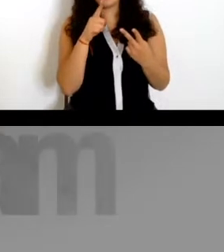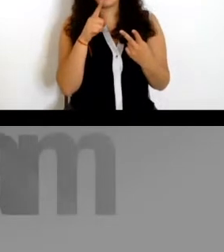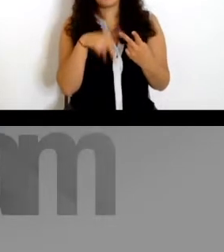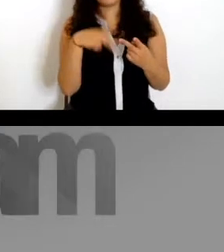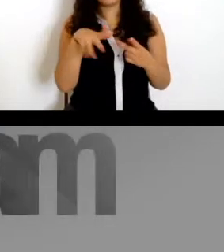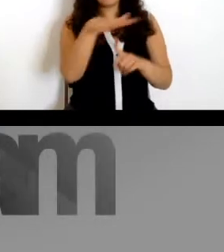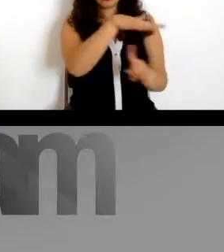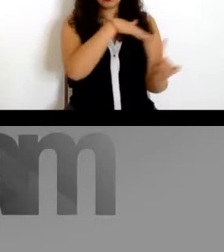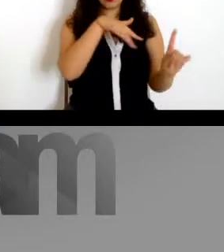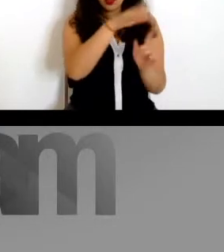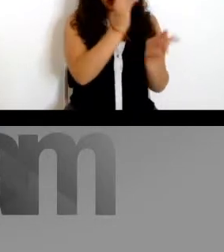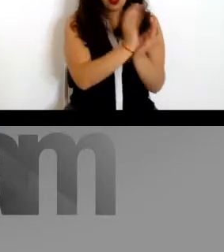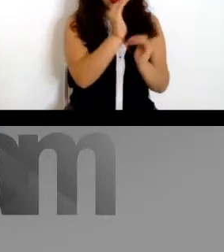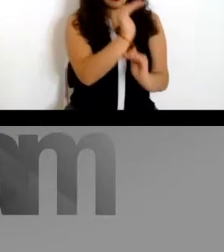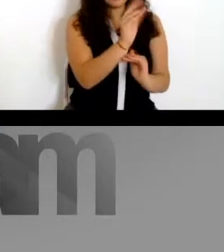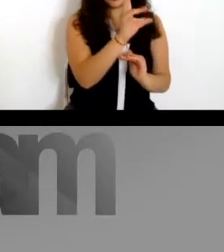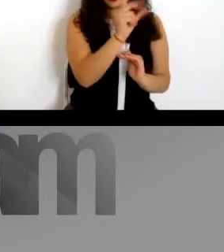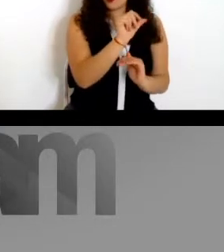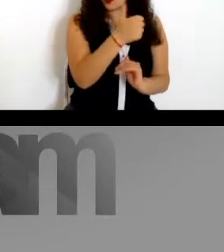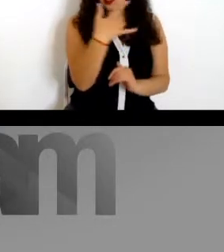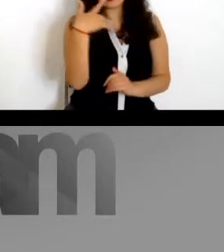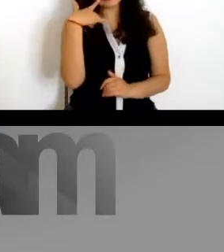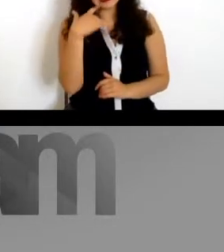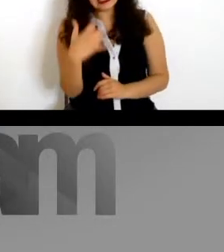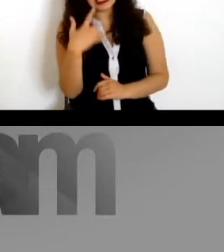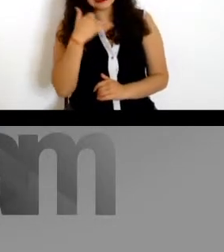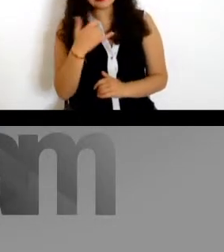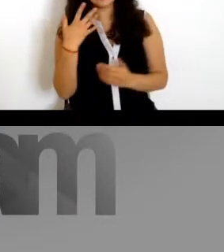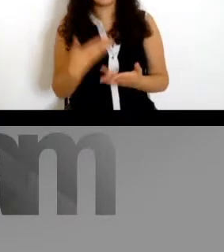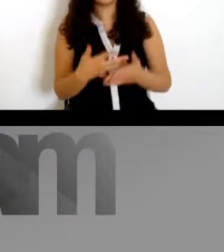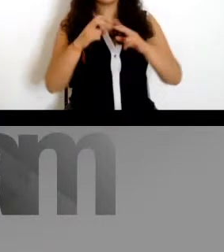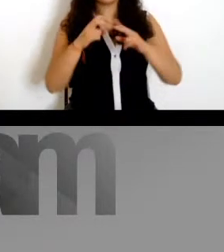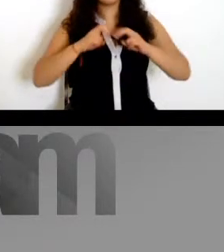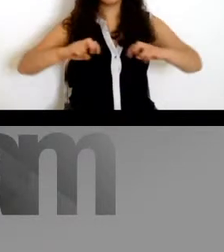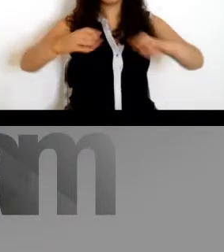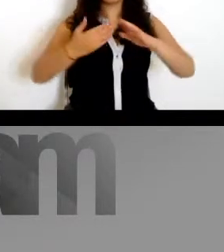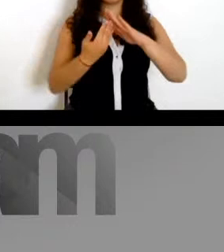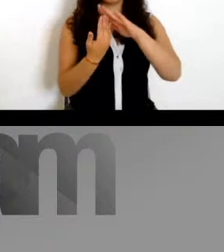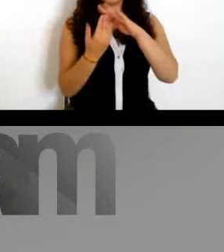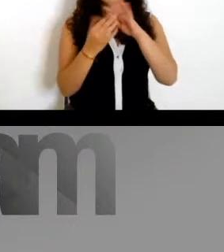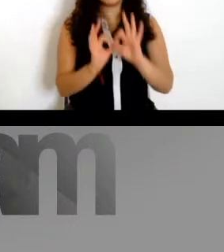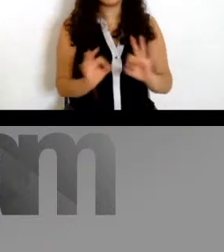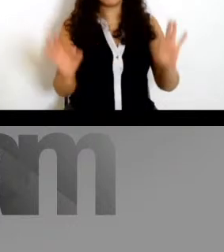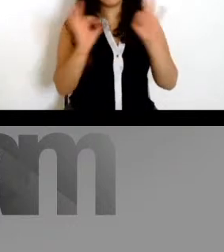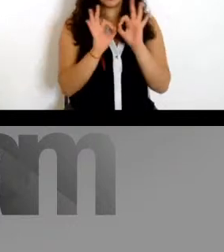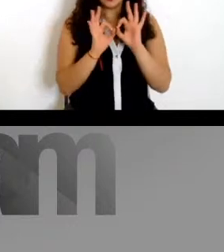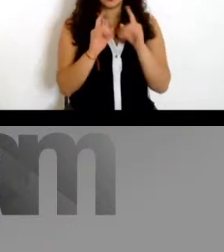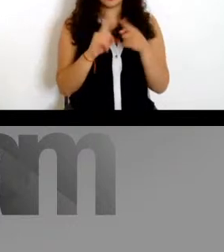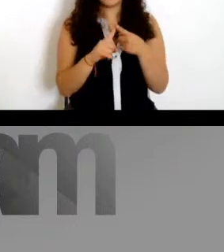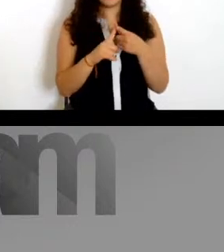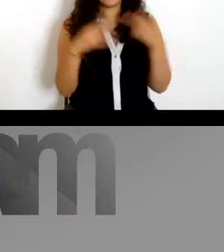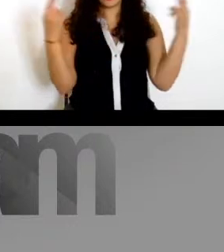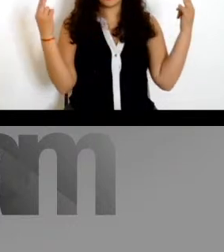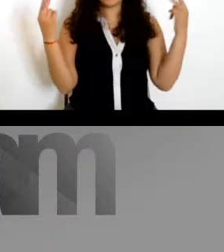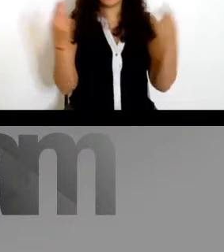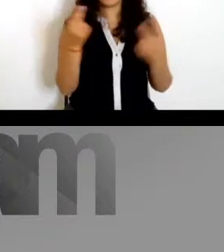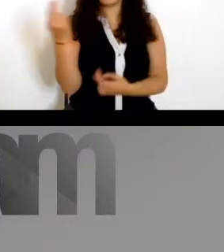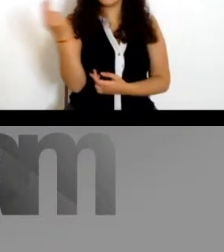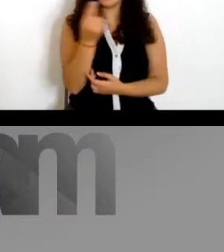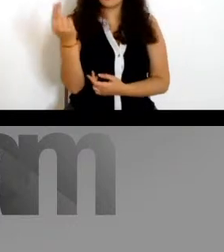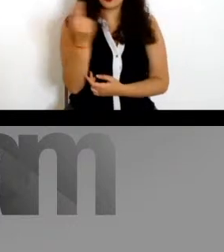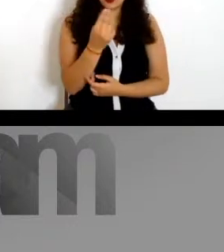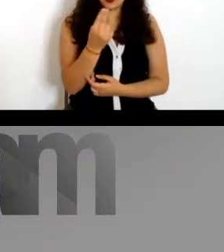ámbito. De ahí la importancia de esta mesa de diálogo que en sí misma destaca la urgente necesidad de